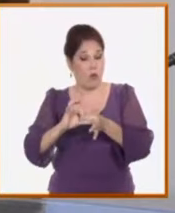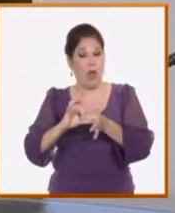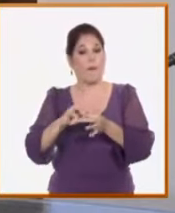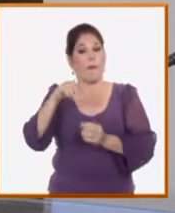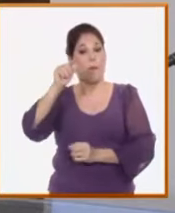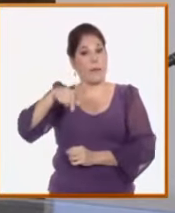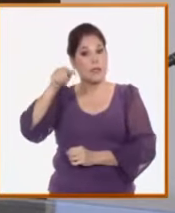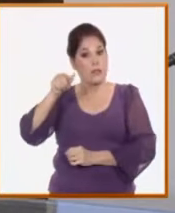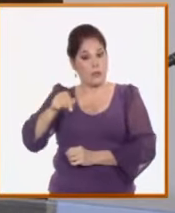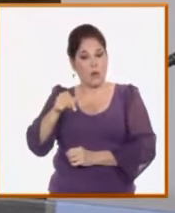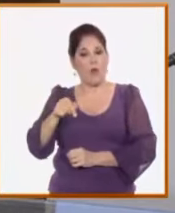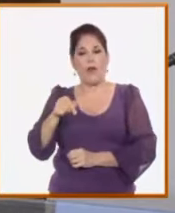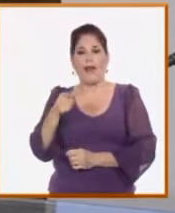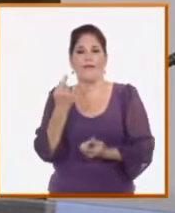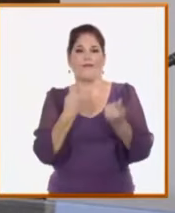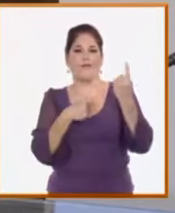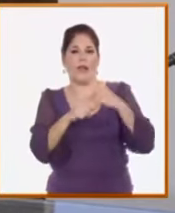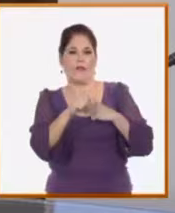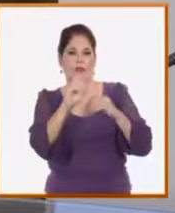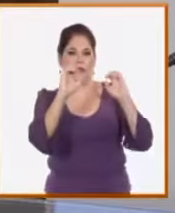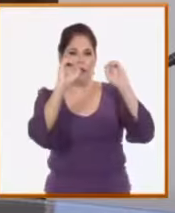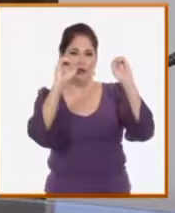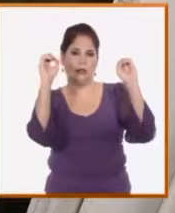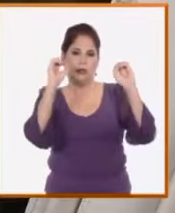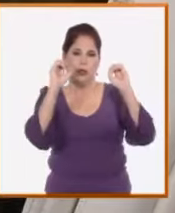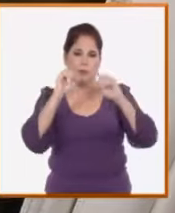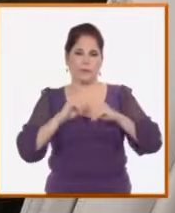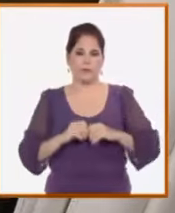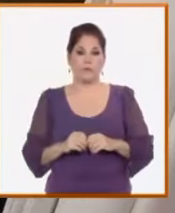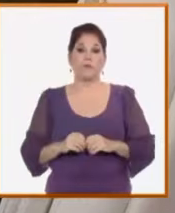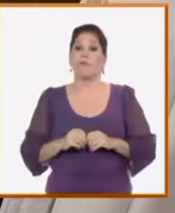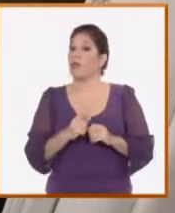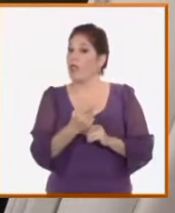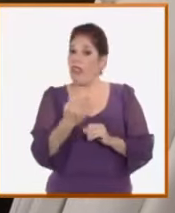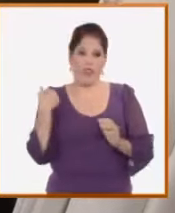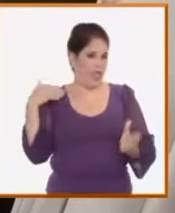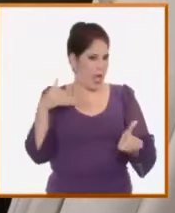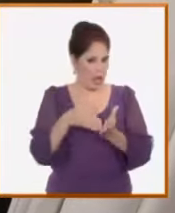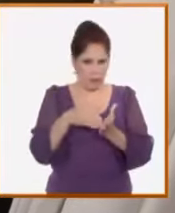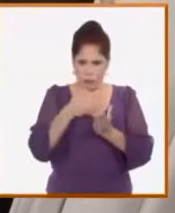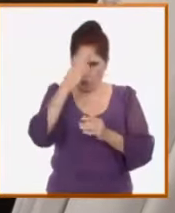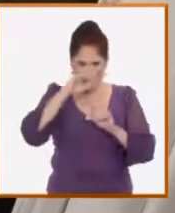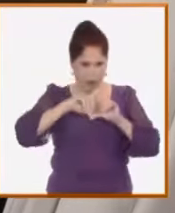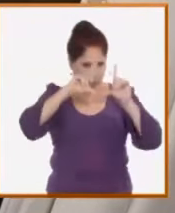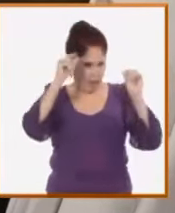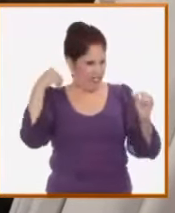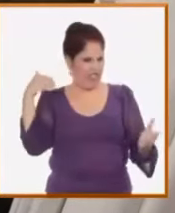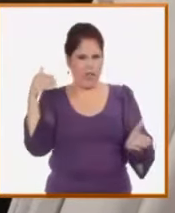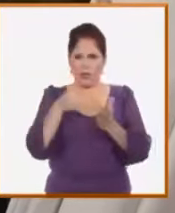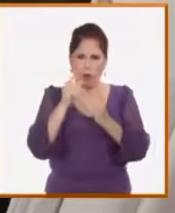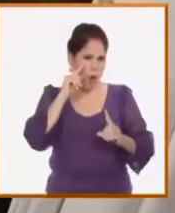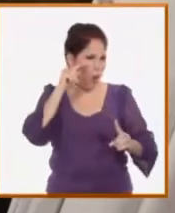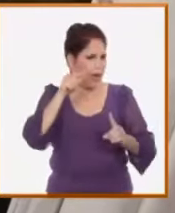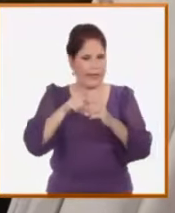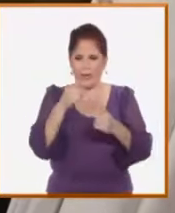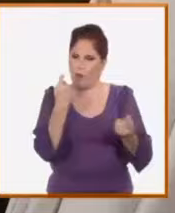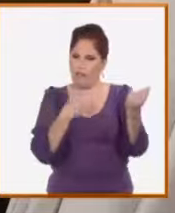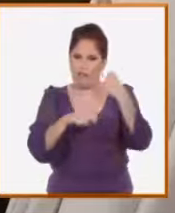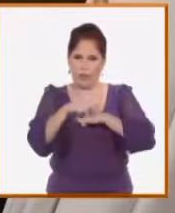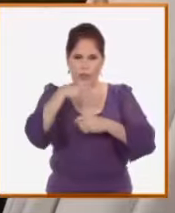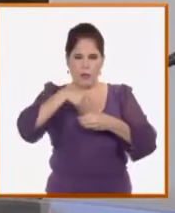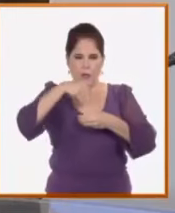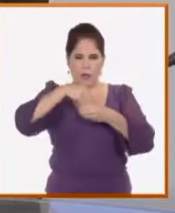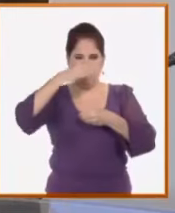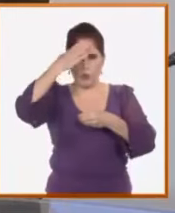llegara al tráfico y consumo de estos traficantes ese sí venía directo al territorio nacional venían con objetivo mercado cu esa la